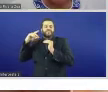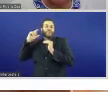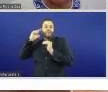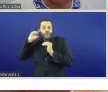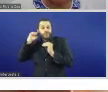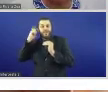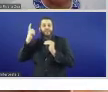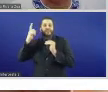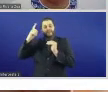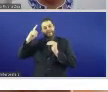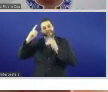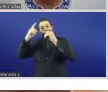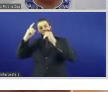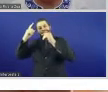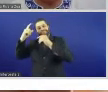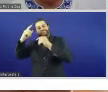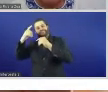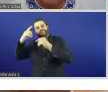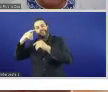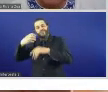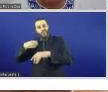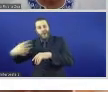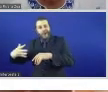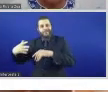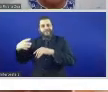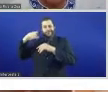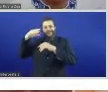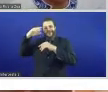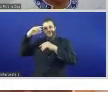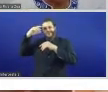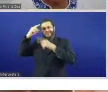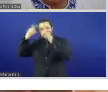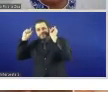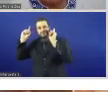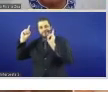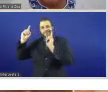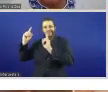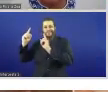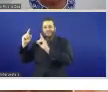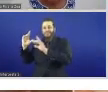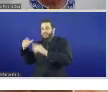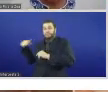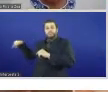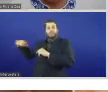poder, intelectuales. Y cuando nosotras, como indígenas o diversidades de base,